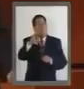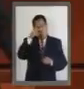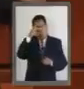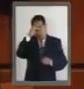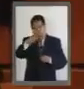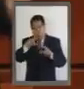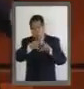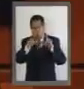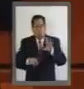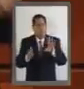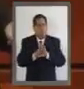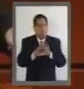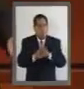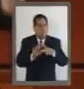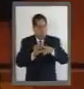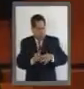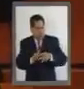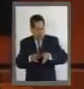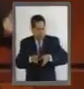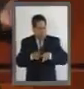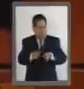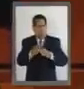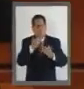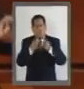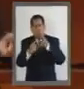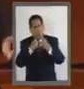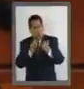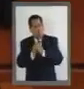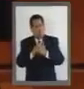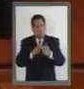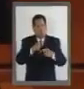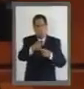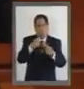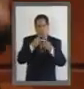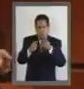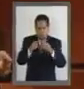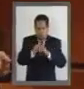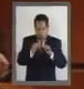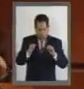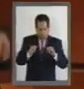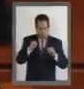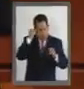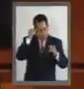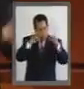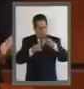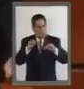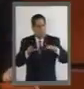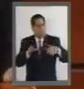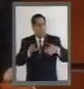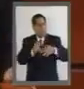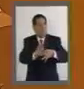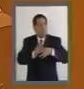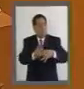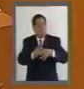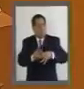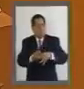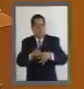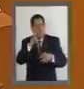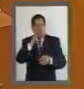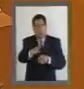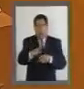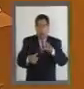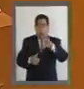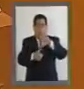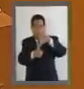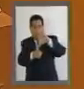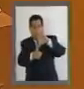país continúa en la ruta de un diálogo bilateral y de una construcción de manera compartida en América del